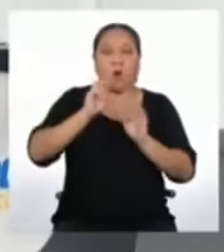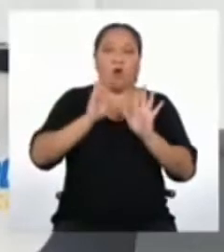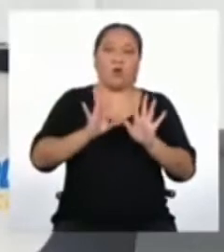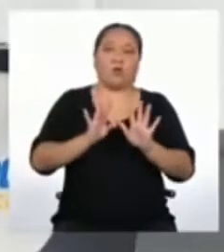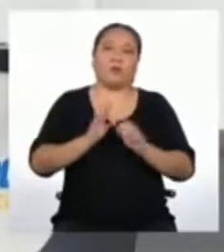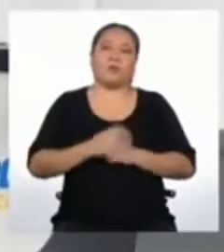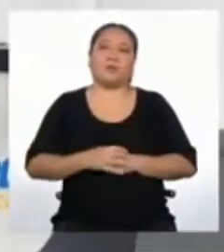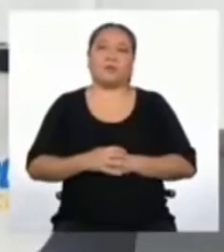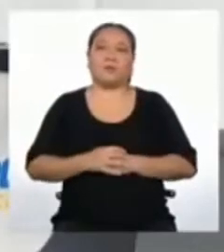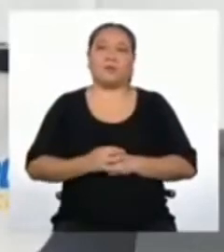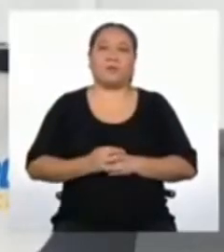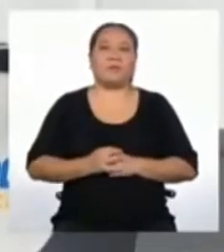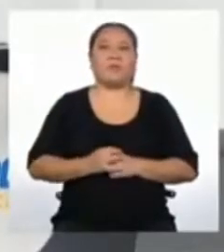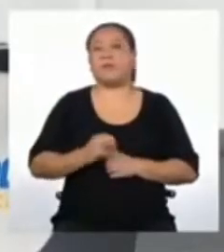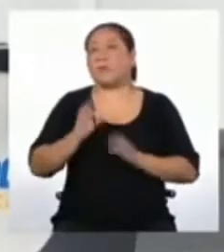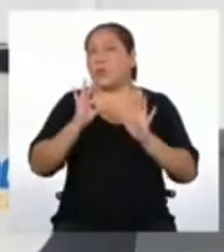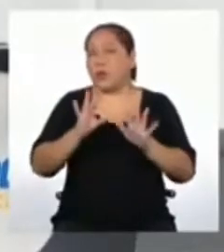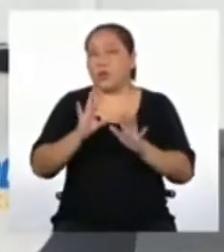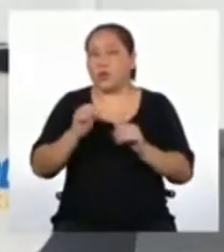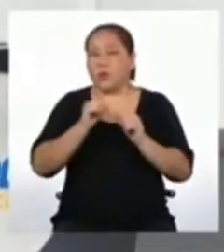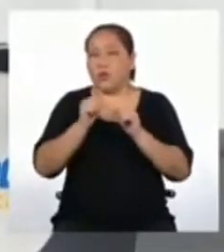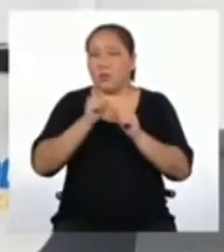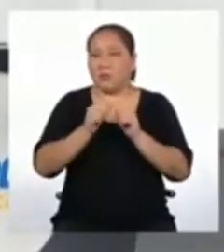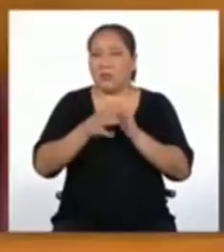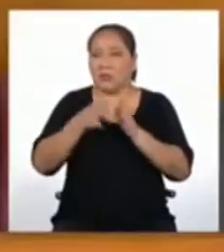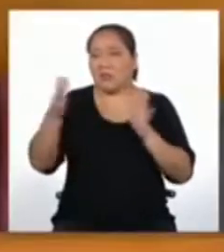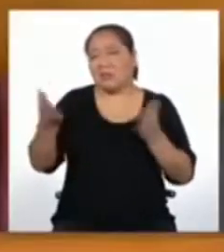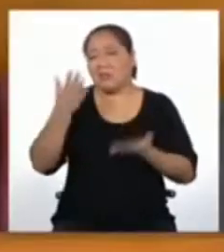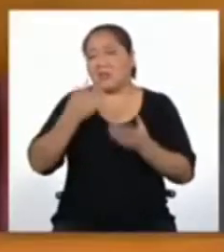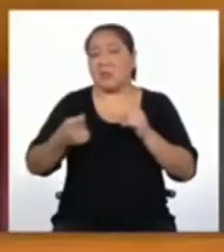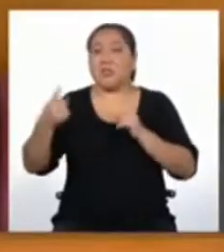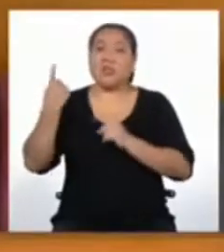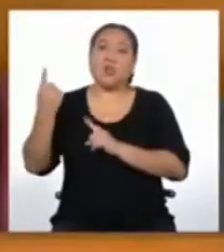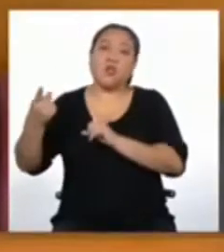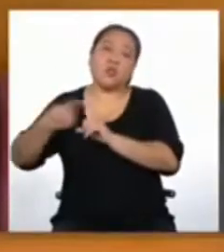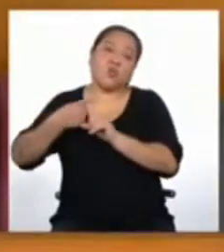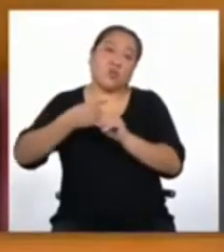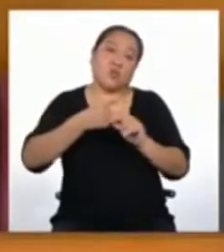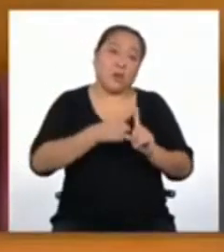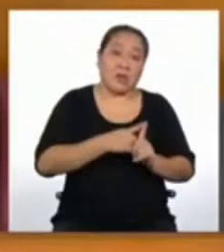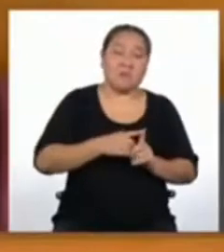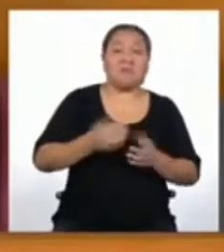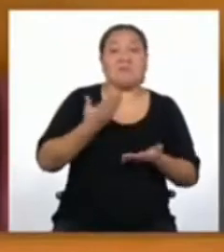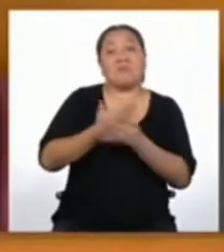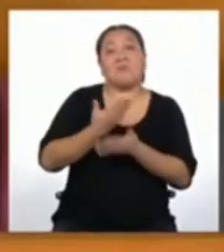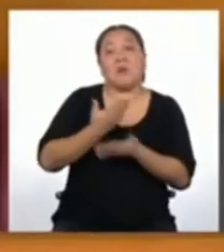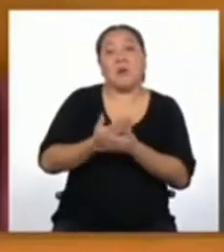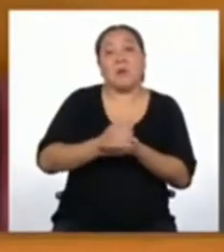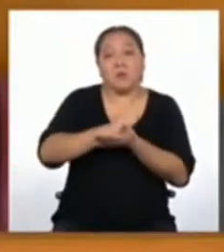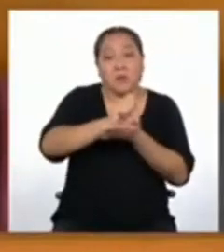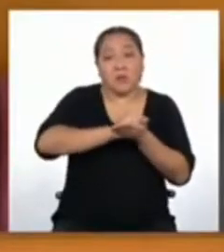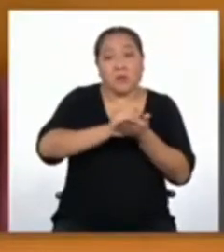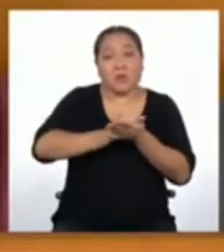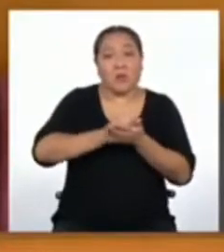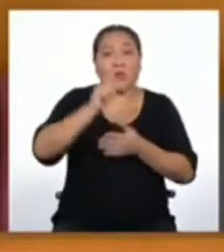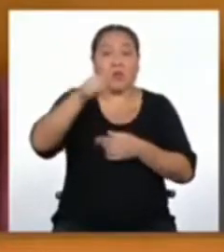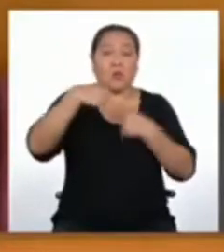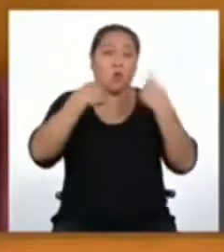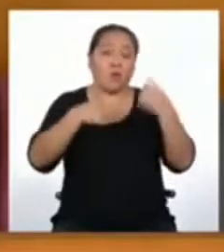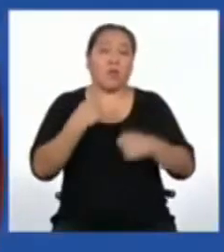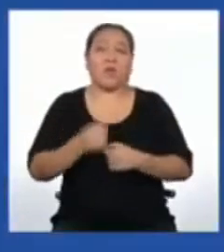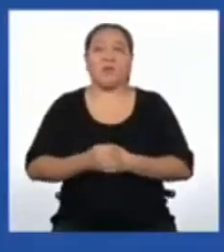8 no es un número muy grande. Tal vez solo haya que sumar. Probemos juntos y anotemos los ingresos que has